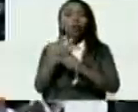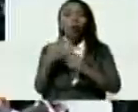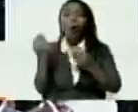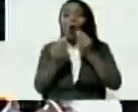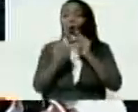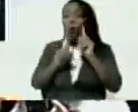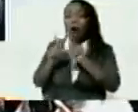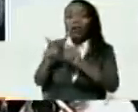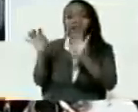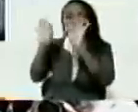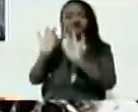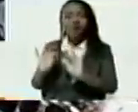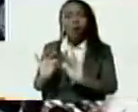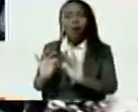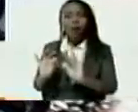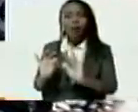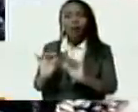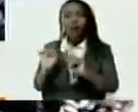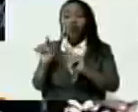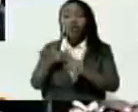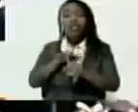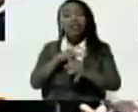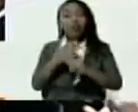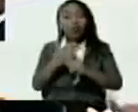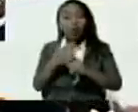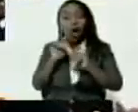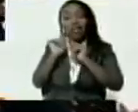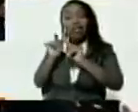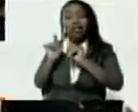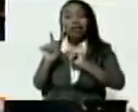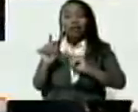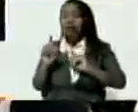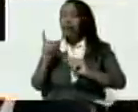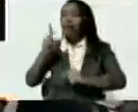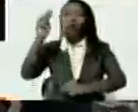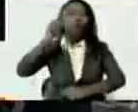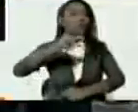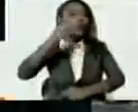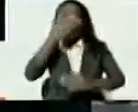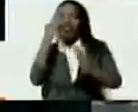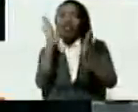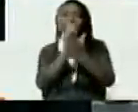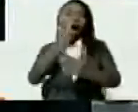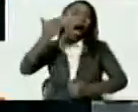esta. Una situación como esta no ha sido enfrentada por la humanidad,